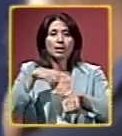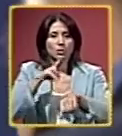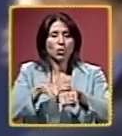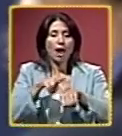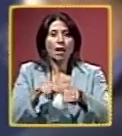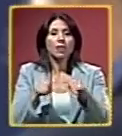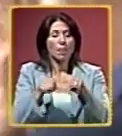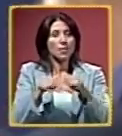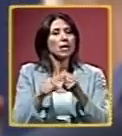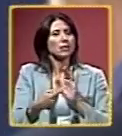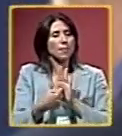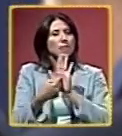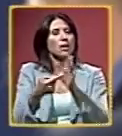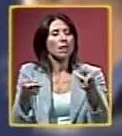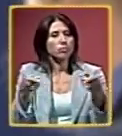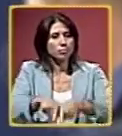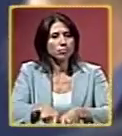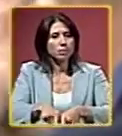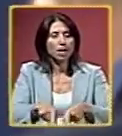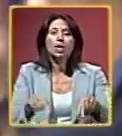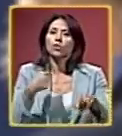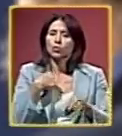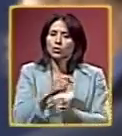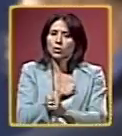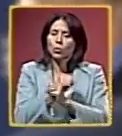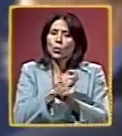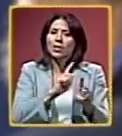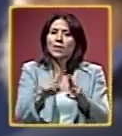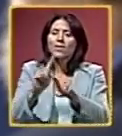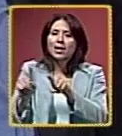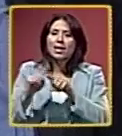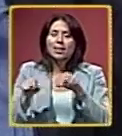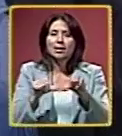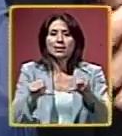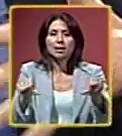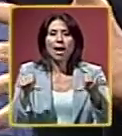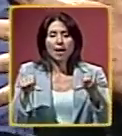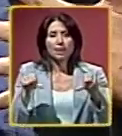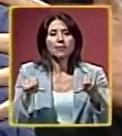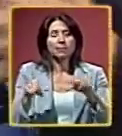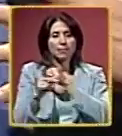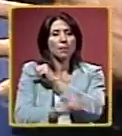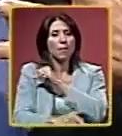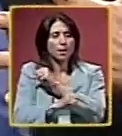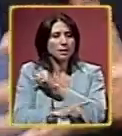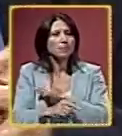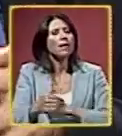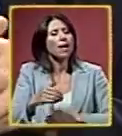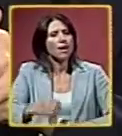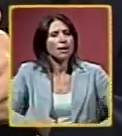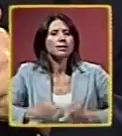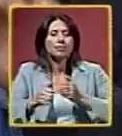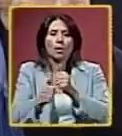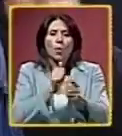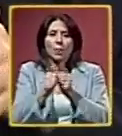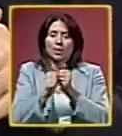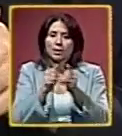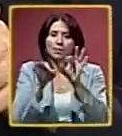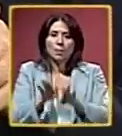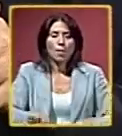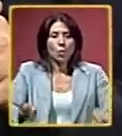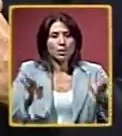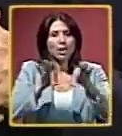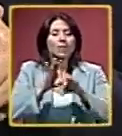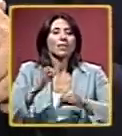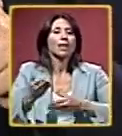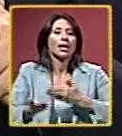también se da eso, y estoy seguro que en distintos ámbitos del país hay competencia importante en el servicio